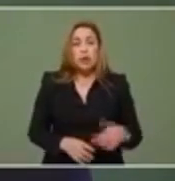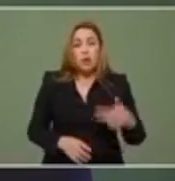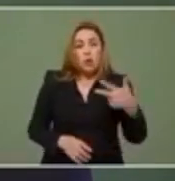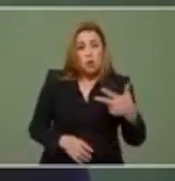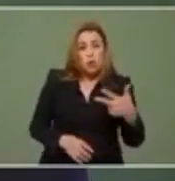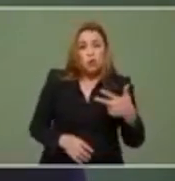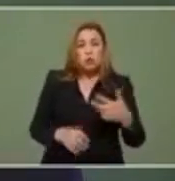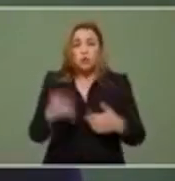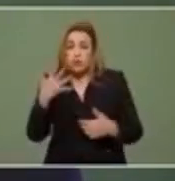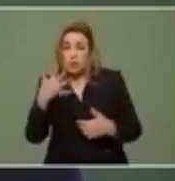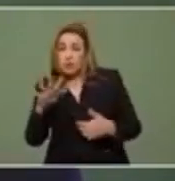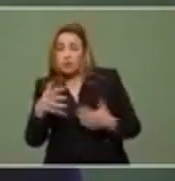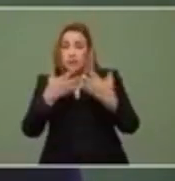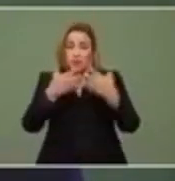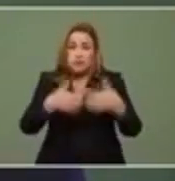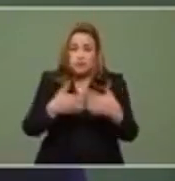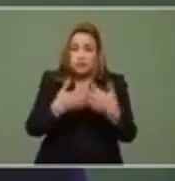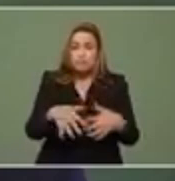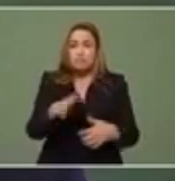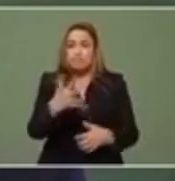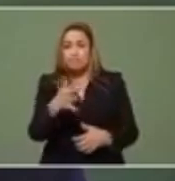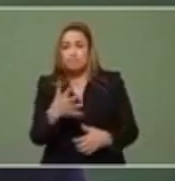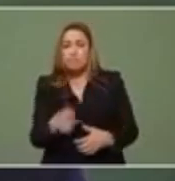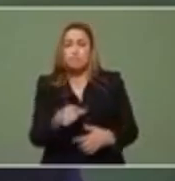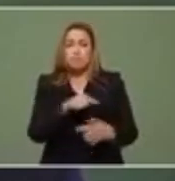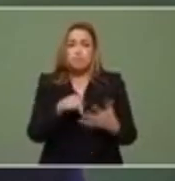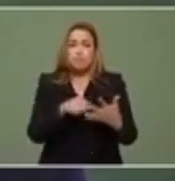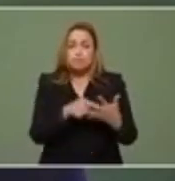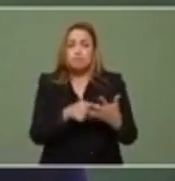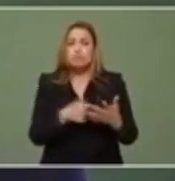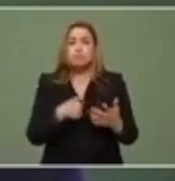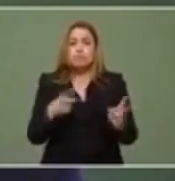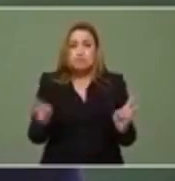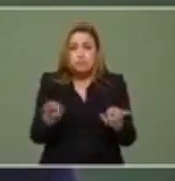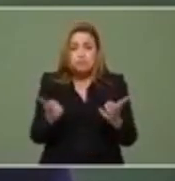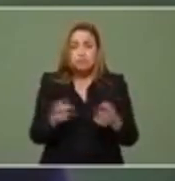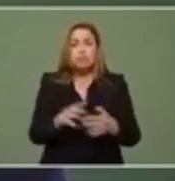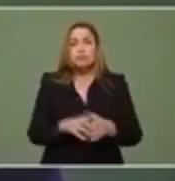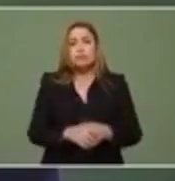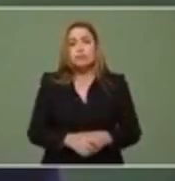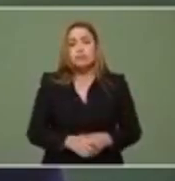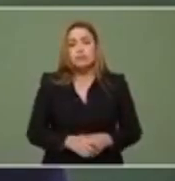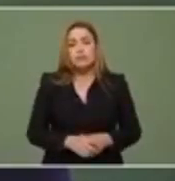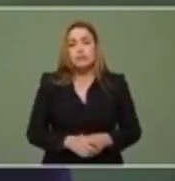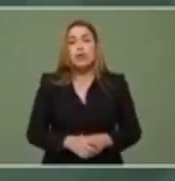8 o 10 empresas se van a dar a conocer